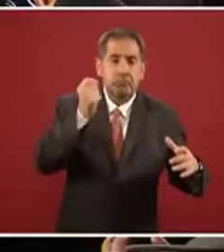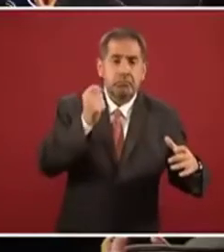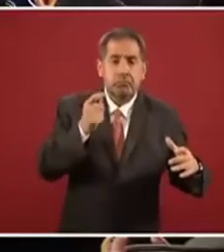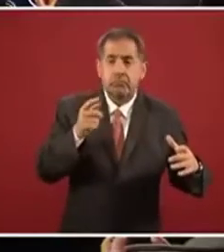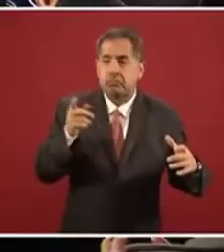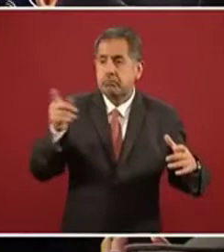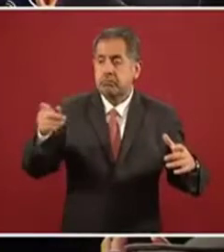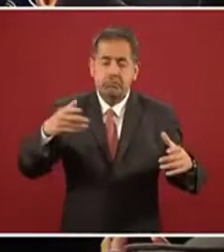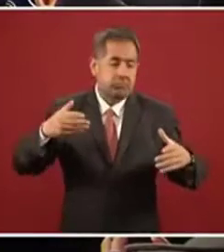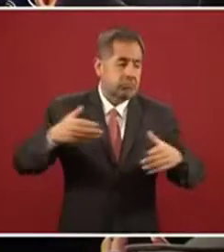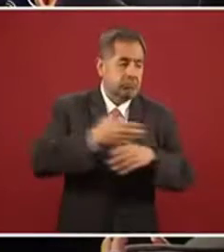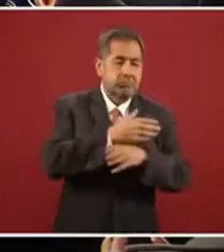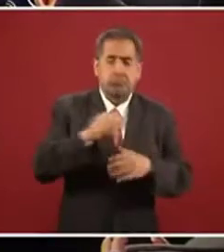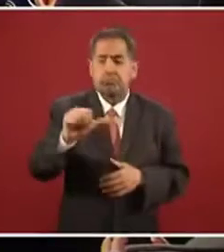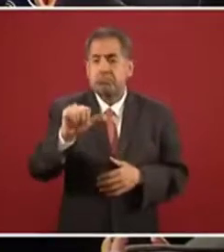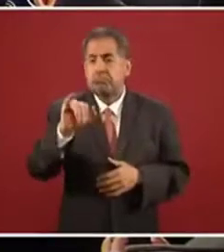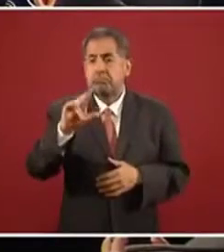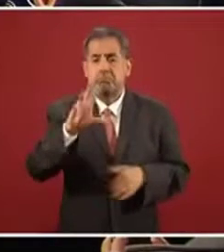asilo.